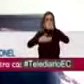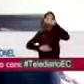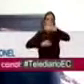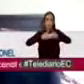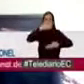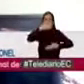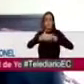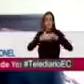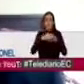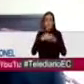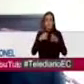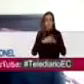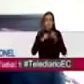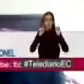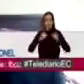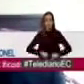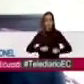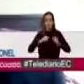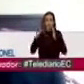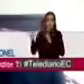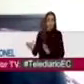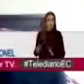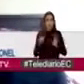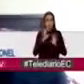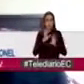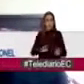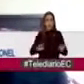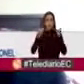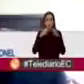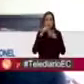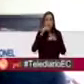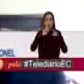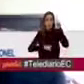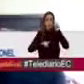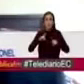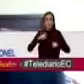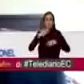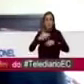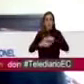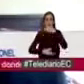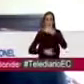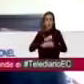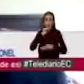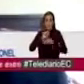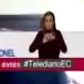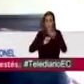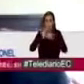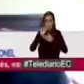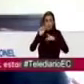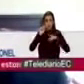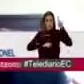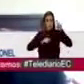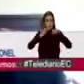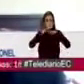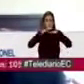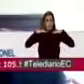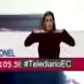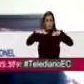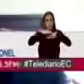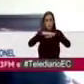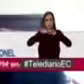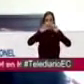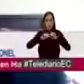del cargo por demanda, una reducción del orden del 50% del valor aprobado y que refleje el hecho de que ellos no